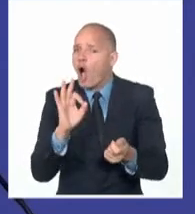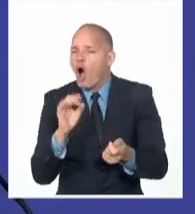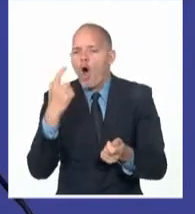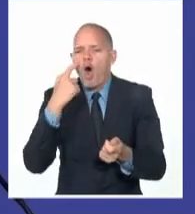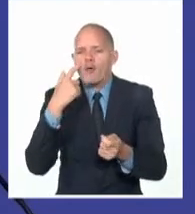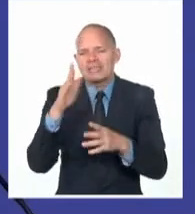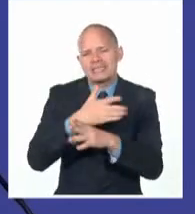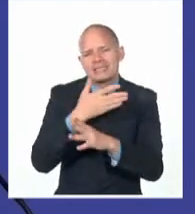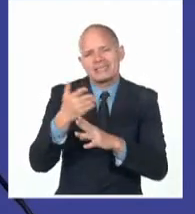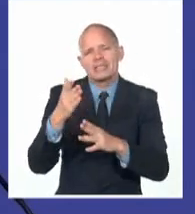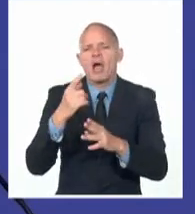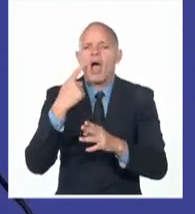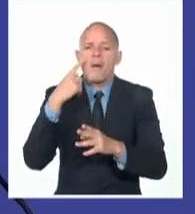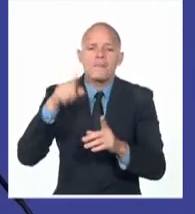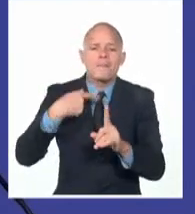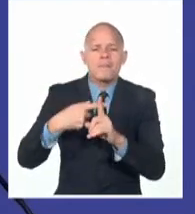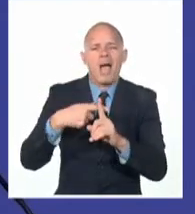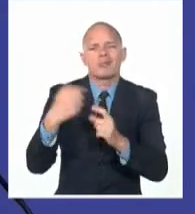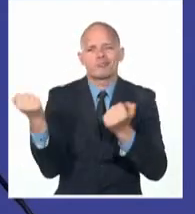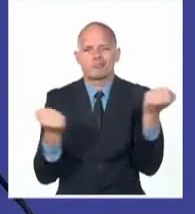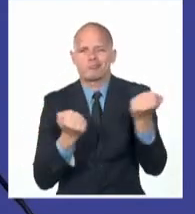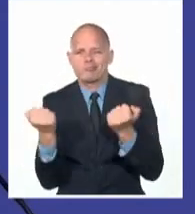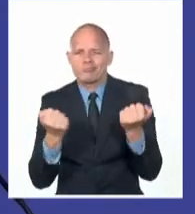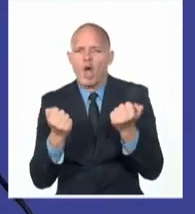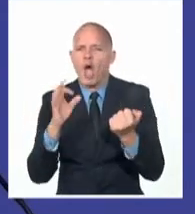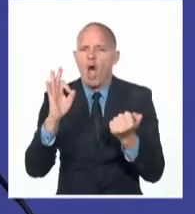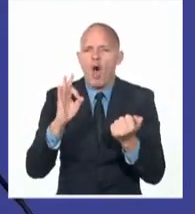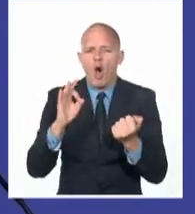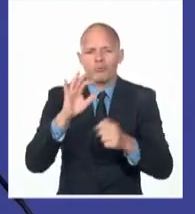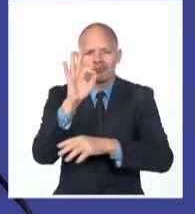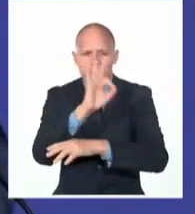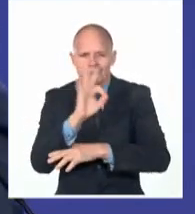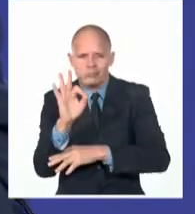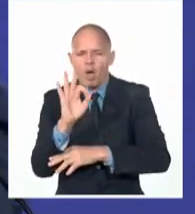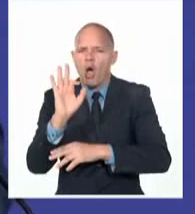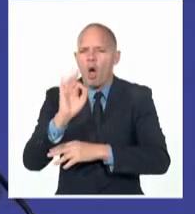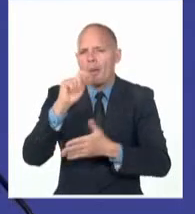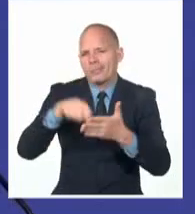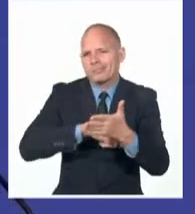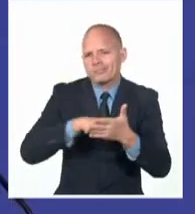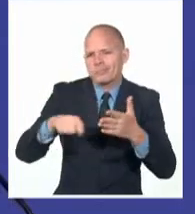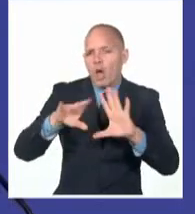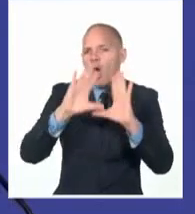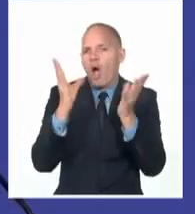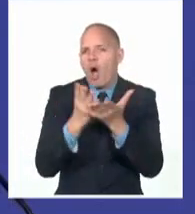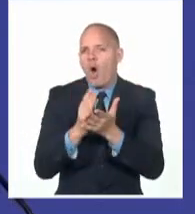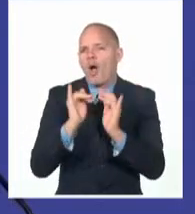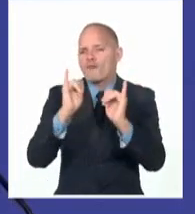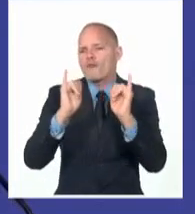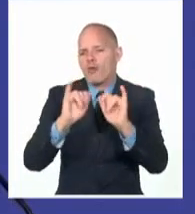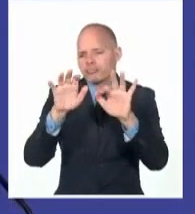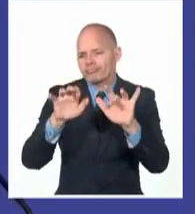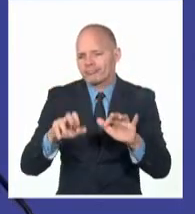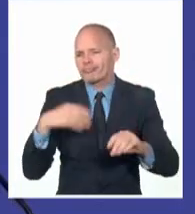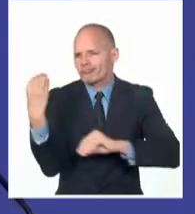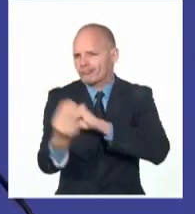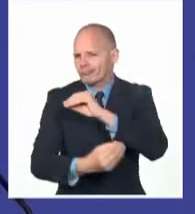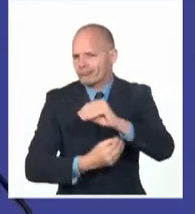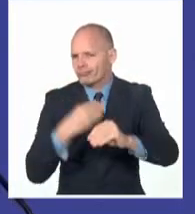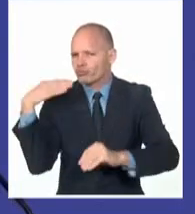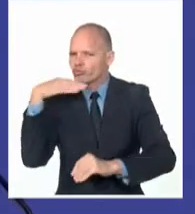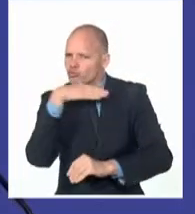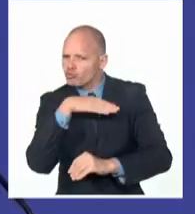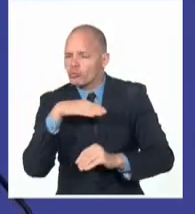infraestructuras, el transporte y logística, la informatización y transformación digital,